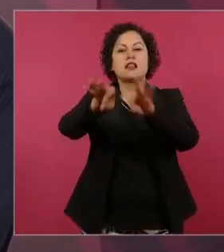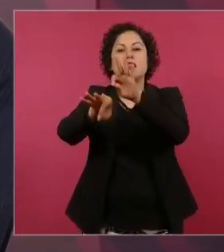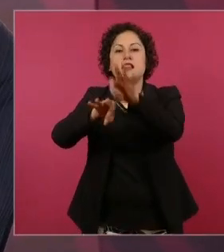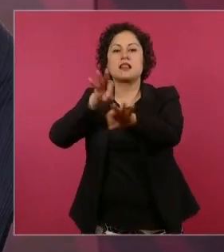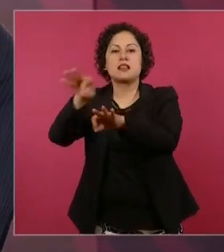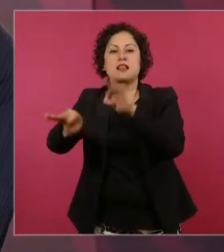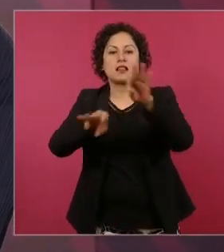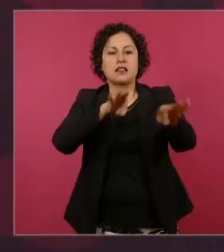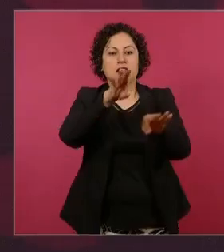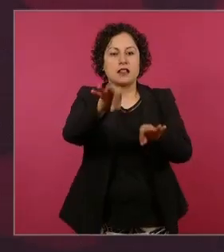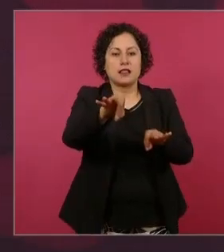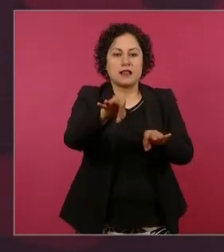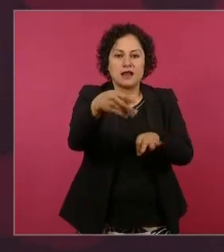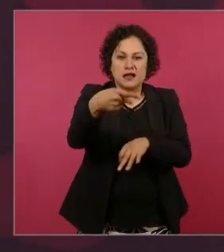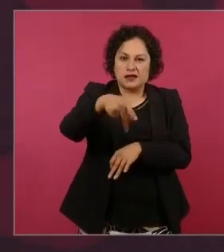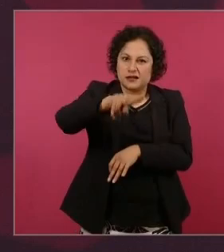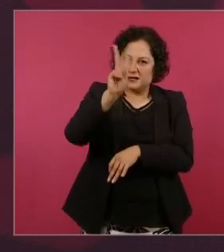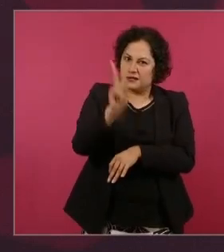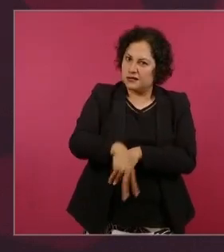sucia.